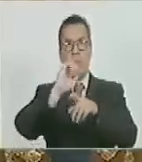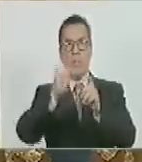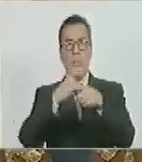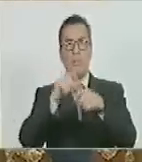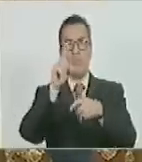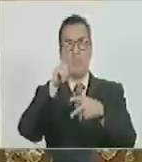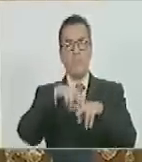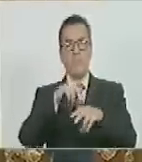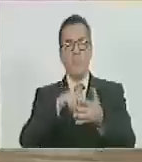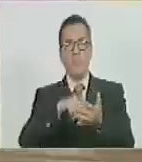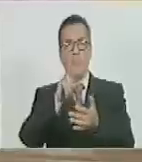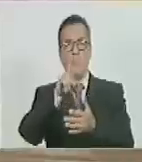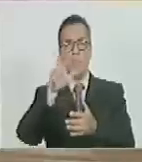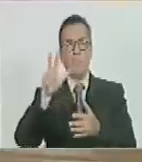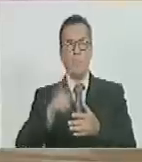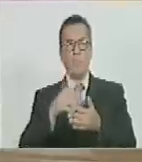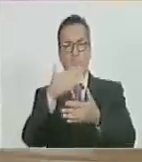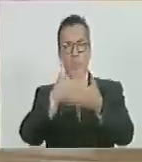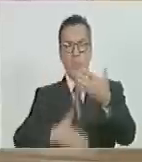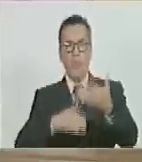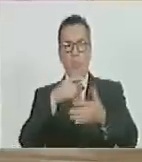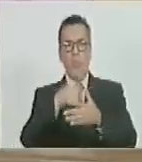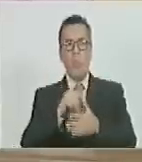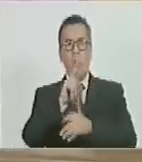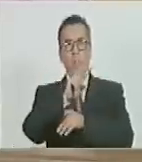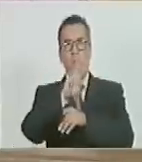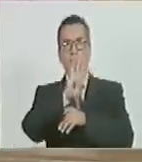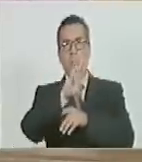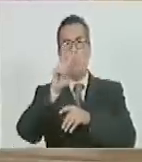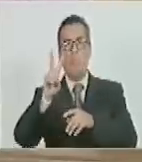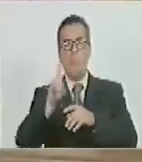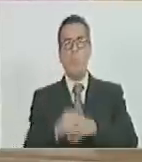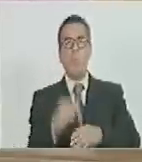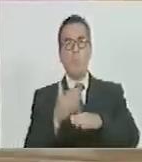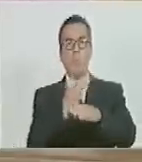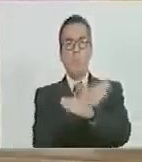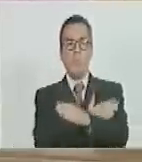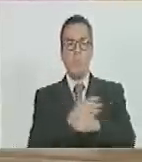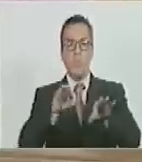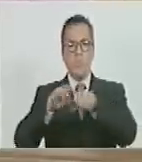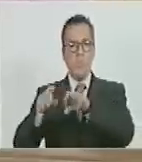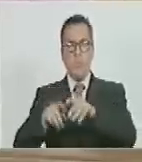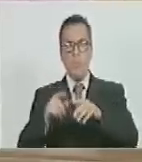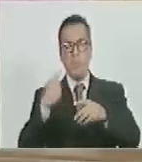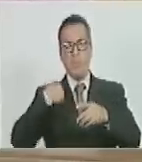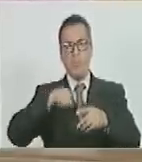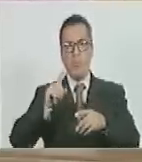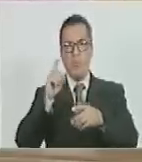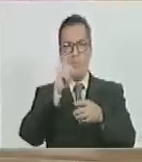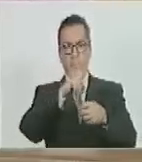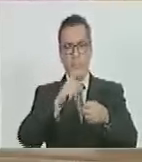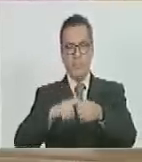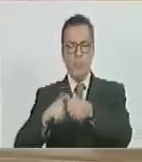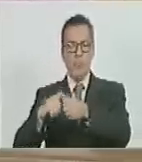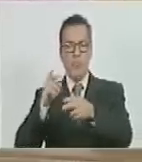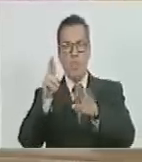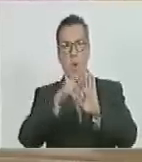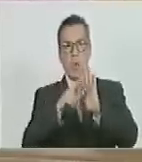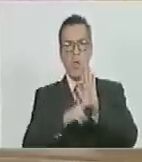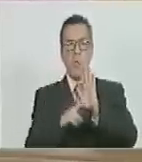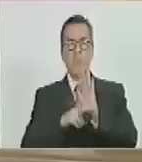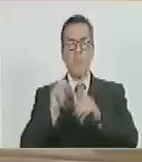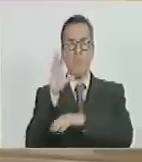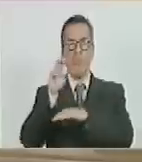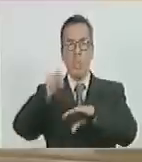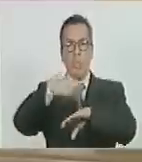agosto de 2023. Acta número 42. Previo anuncio de secretaría de la existencia del quórum reglamentario, el presidente de